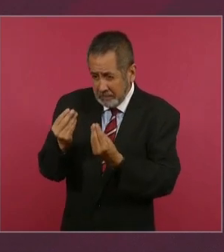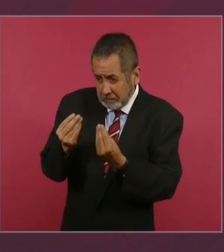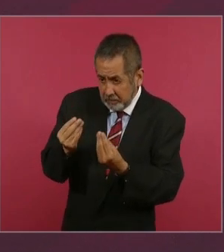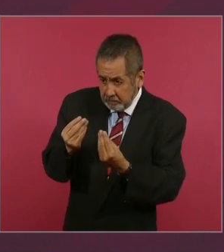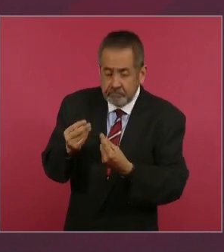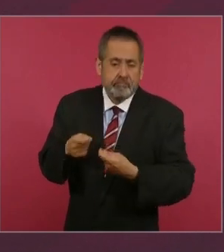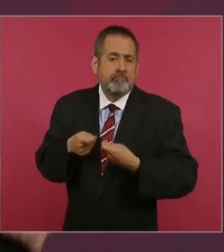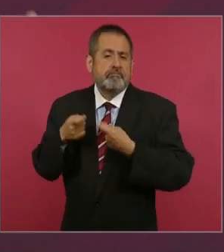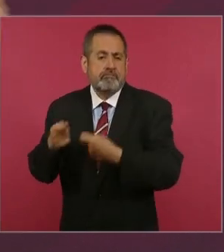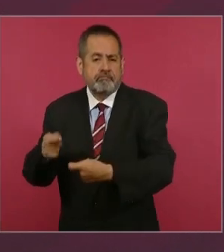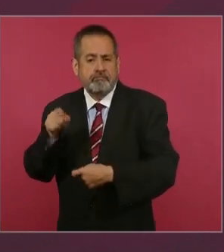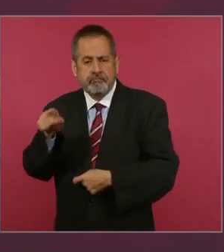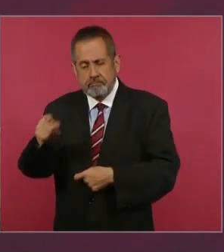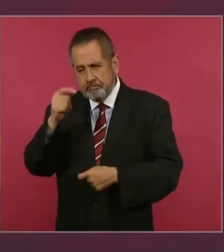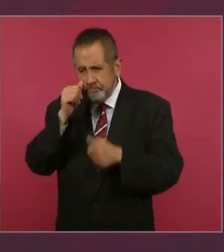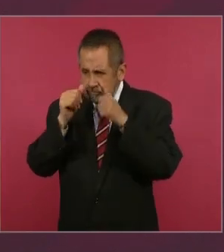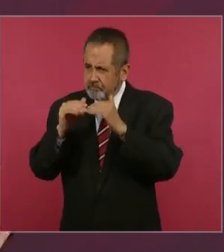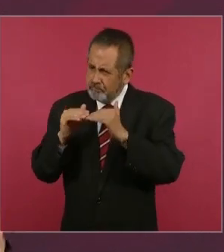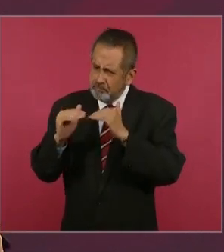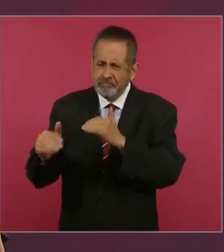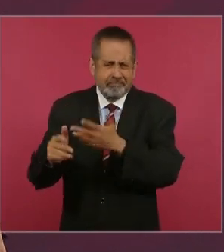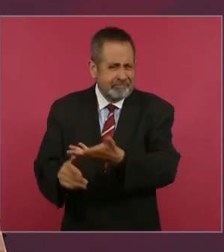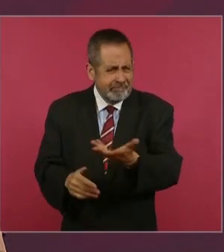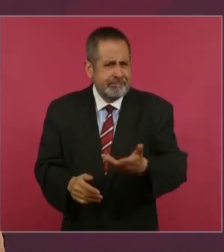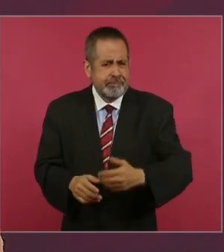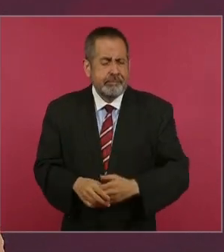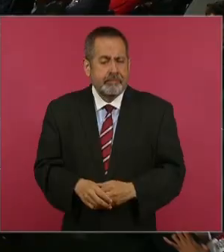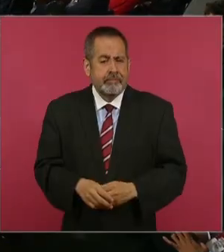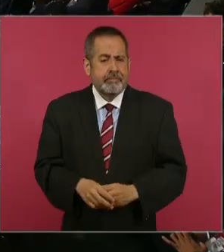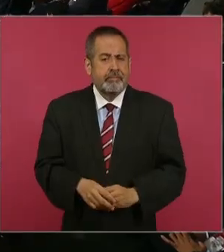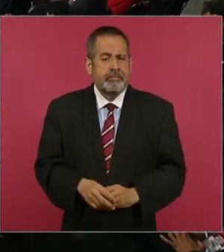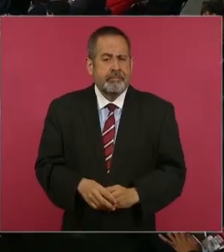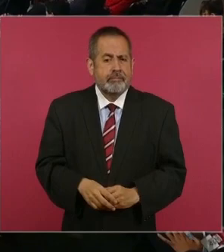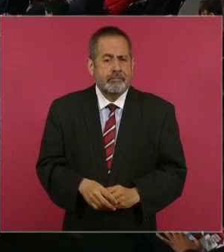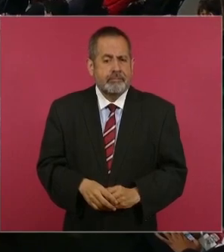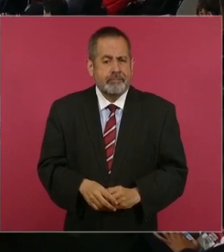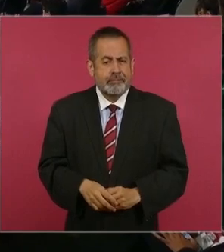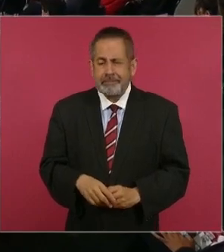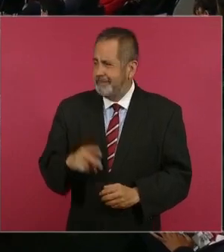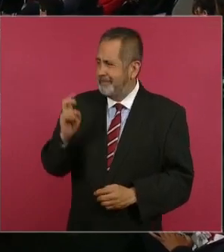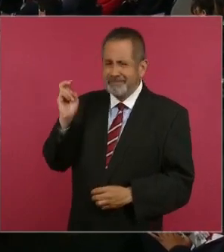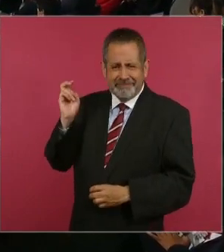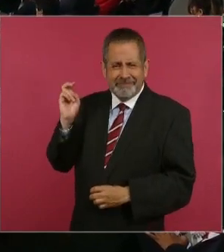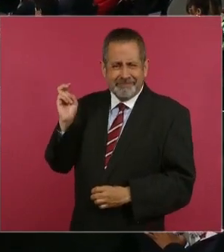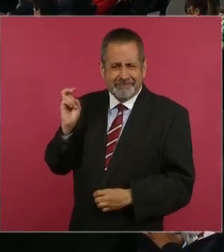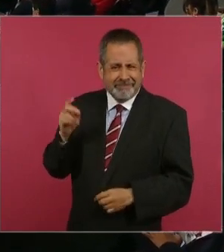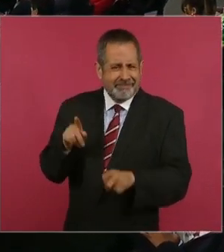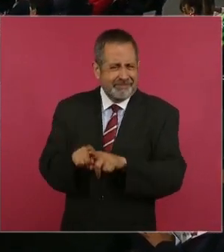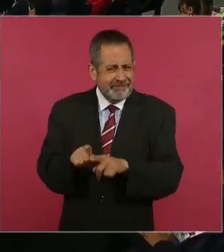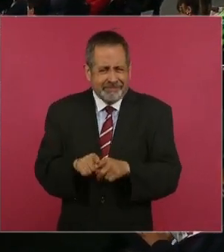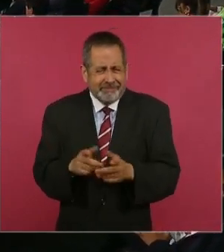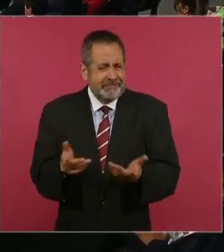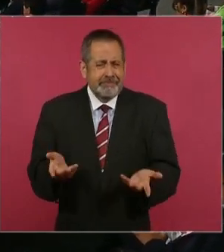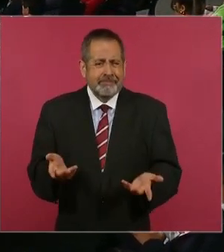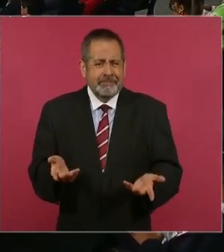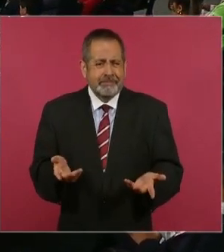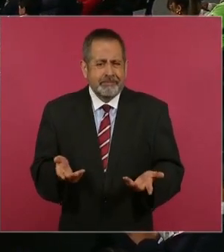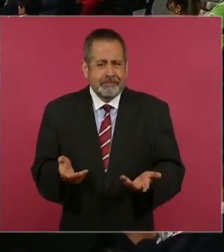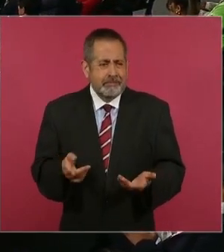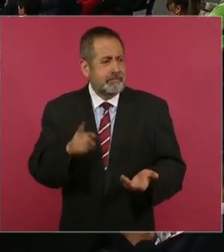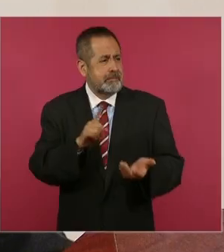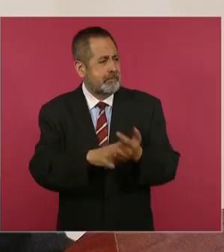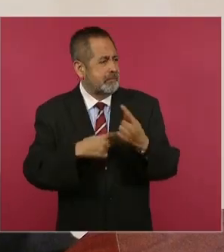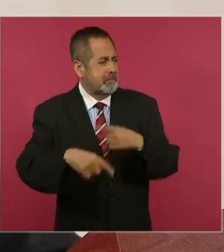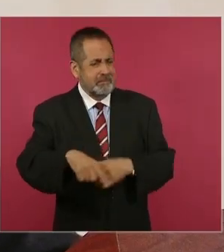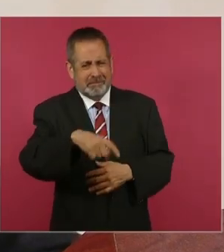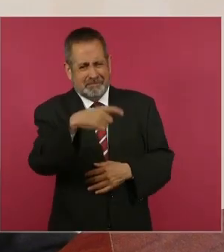necesita y en eso Hasta los más ricos